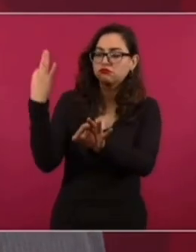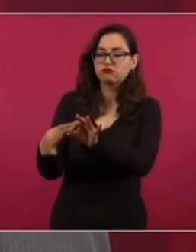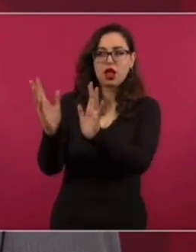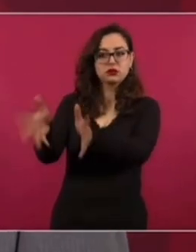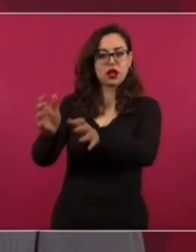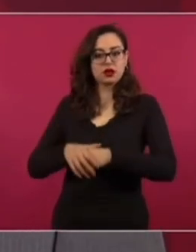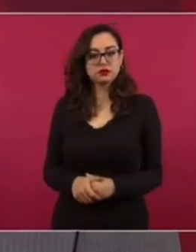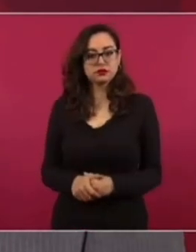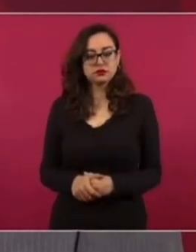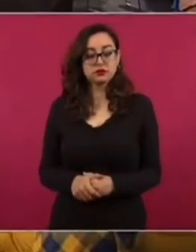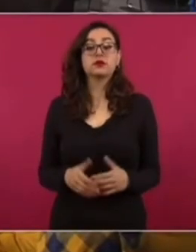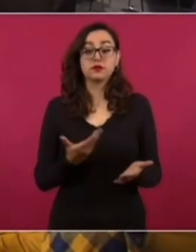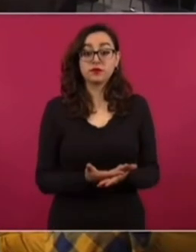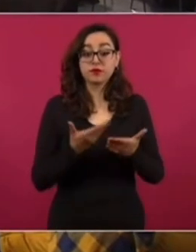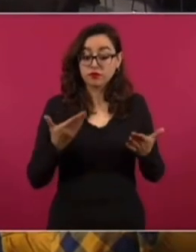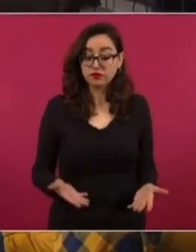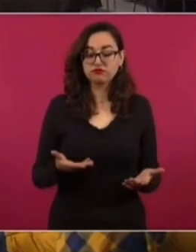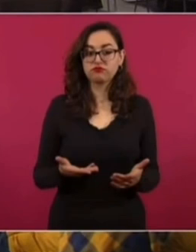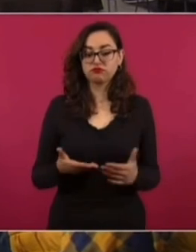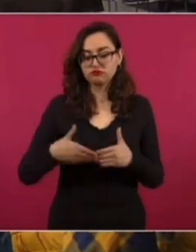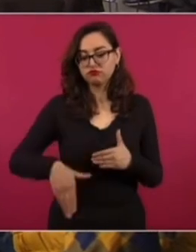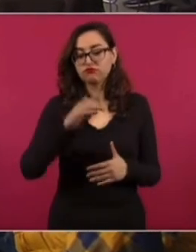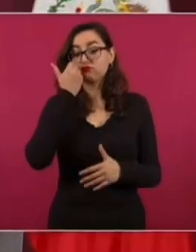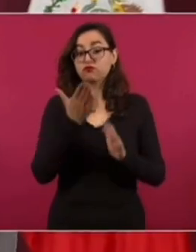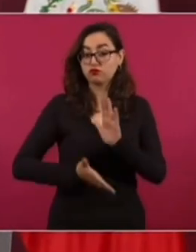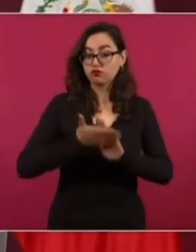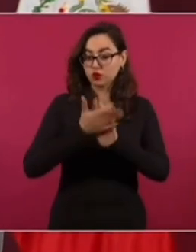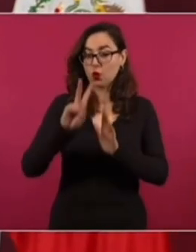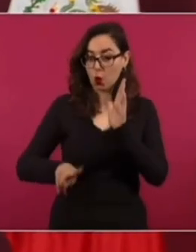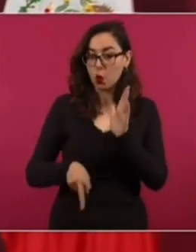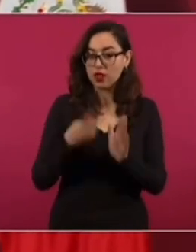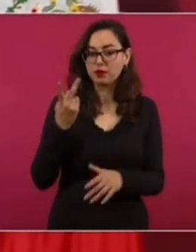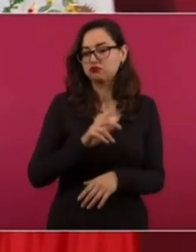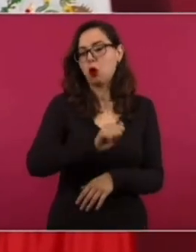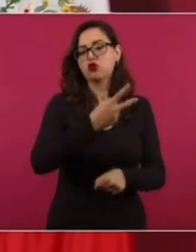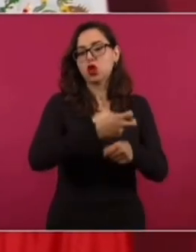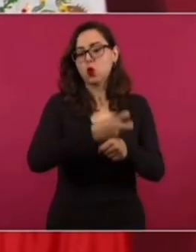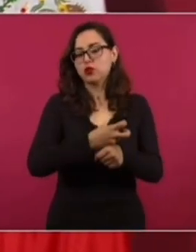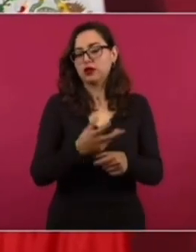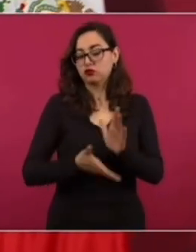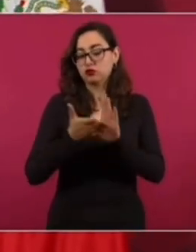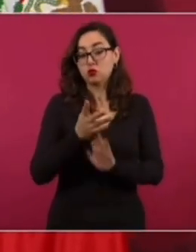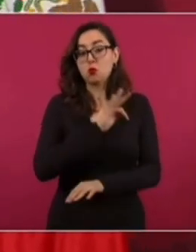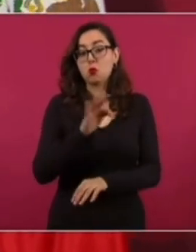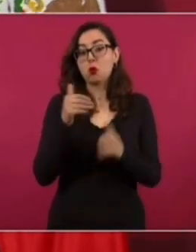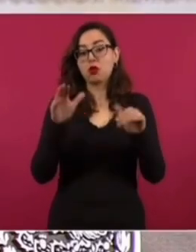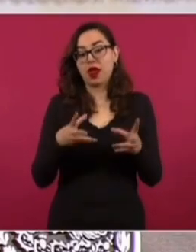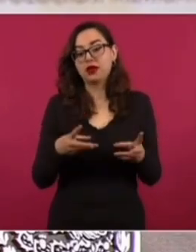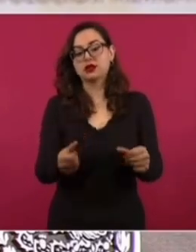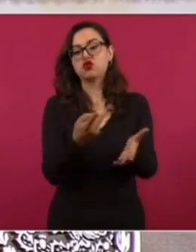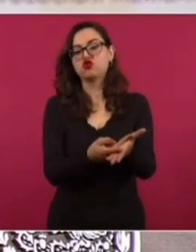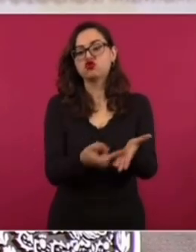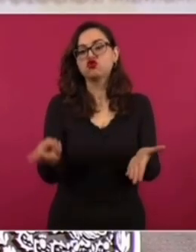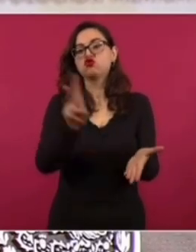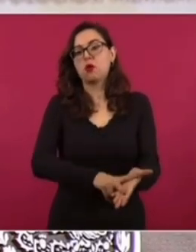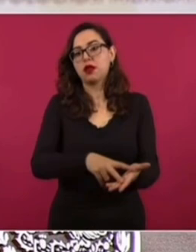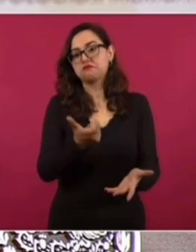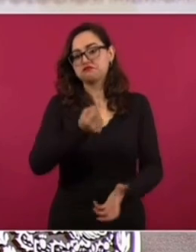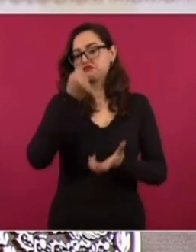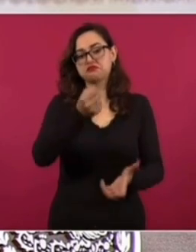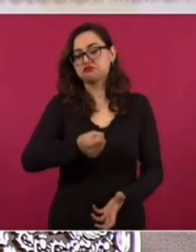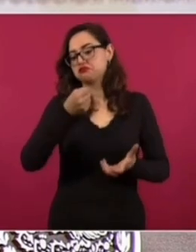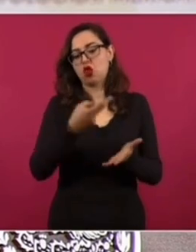Si quisiéramos hacerla ahora, nos saldría pues al doble y no la terminaríamos en el tiempo que